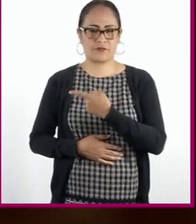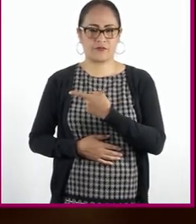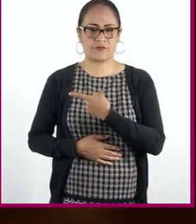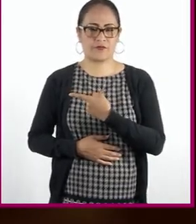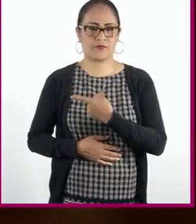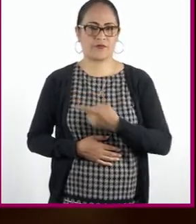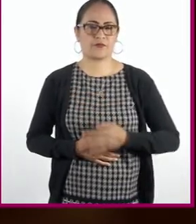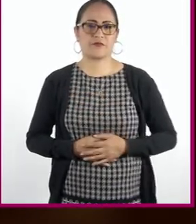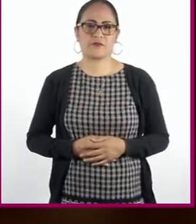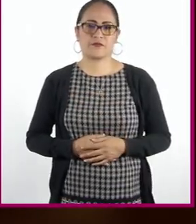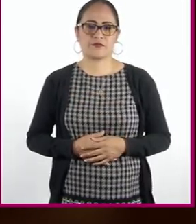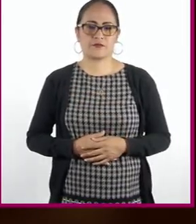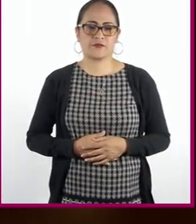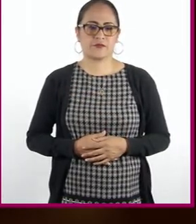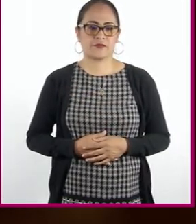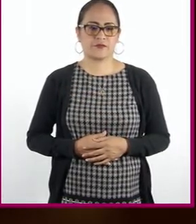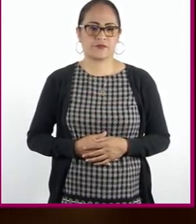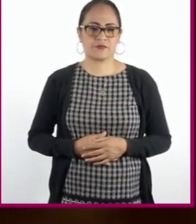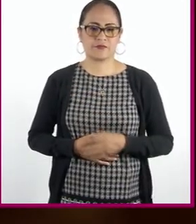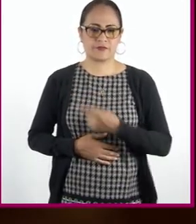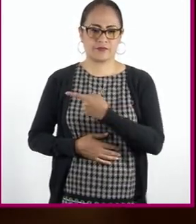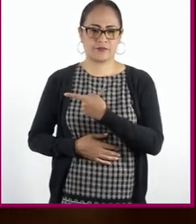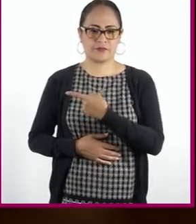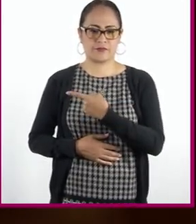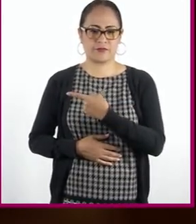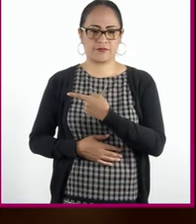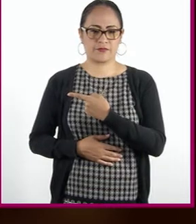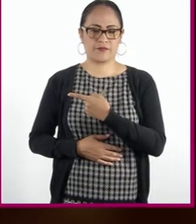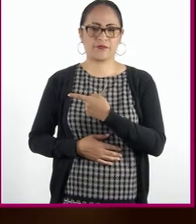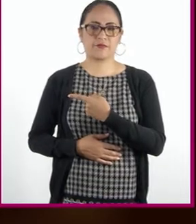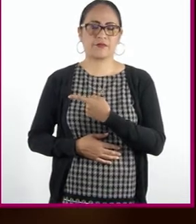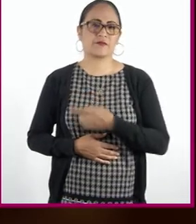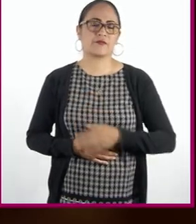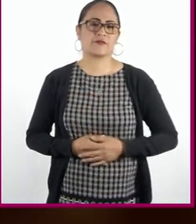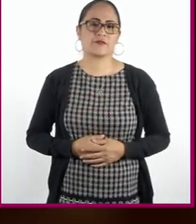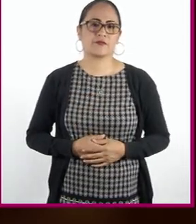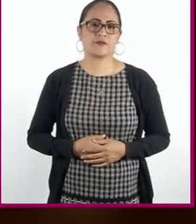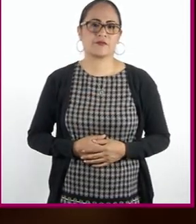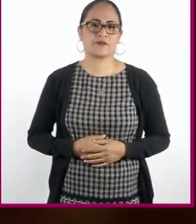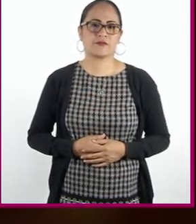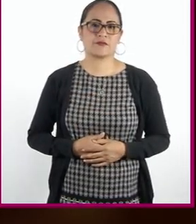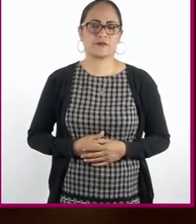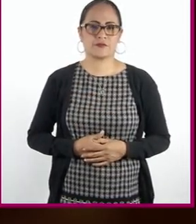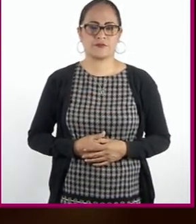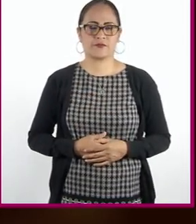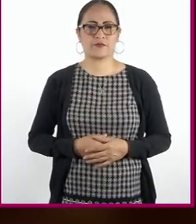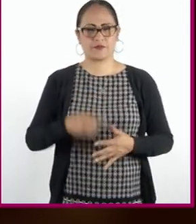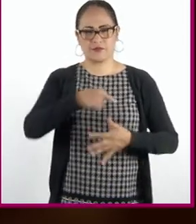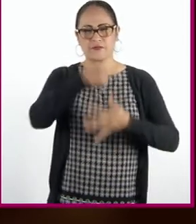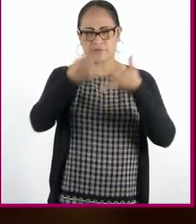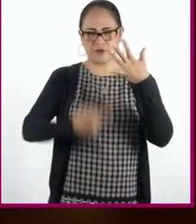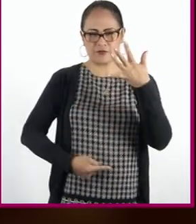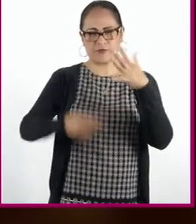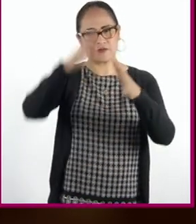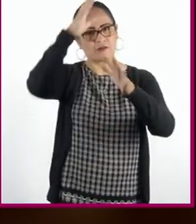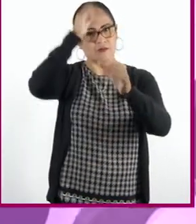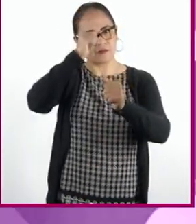Derechos Civiles y Políticos y la Convención sobre la Eliminación de todas las formas de discriminación contra la mujer.